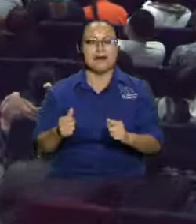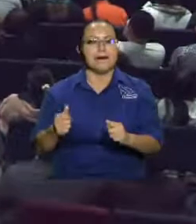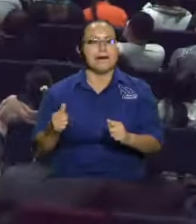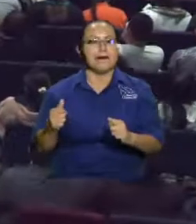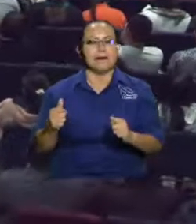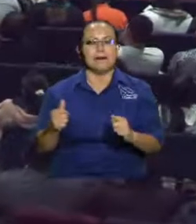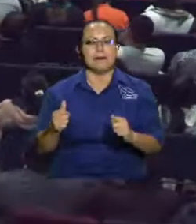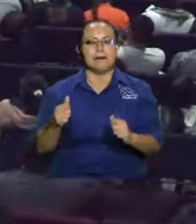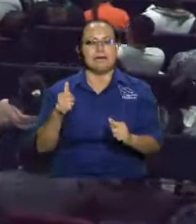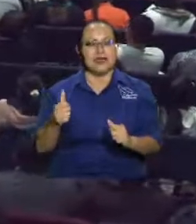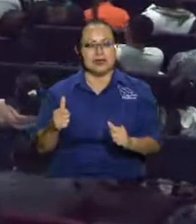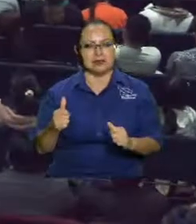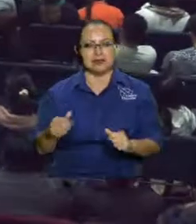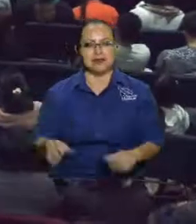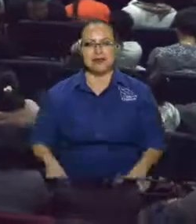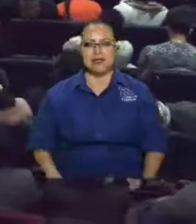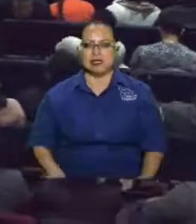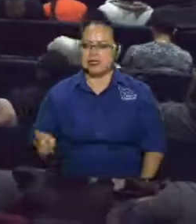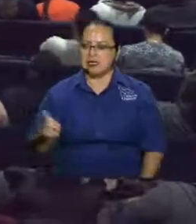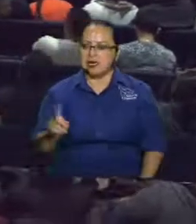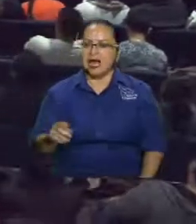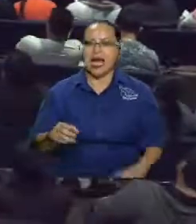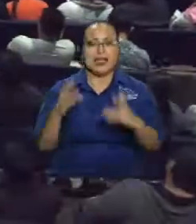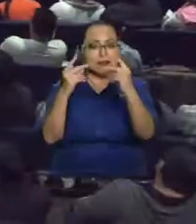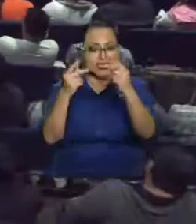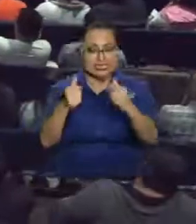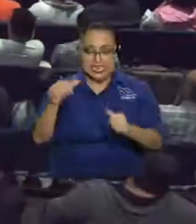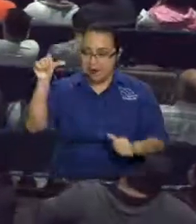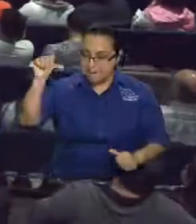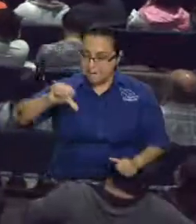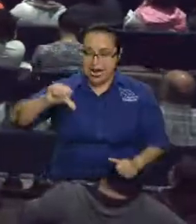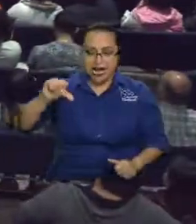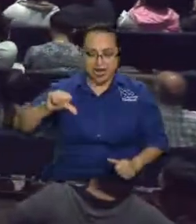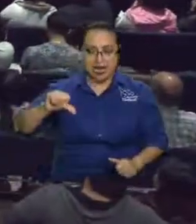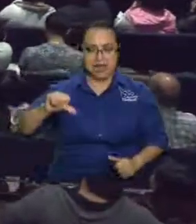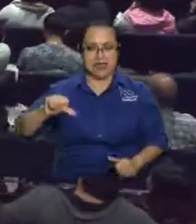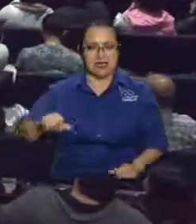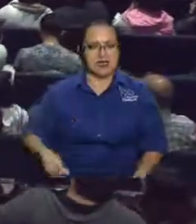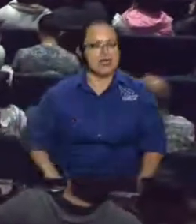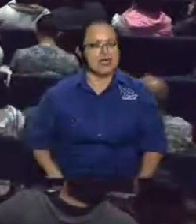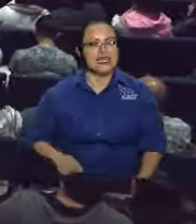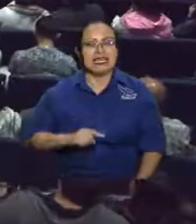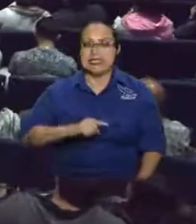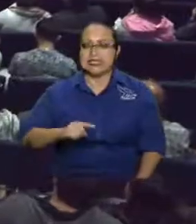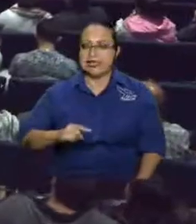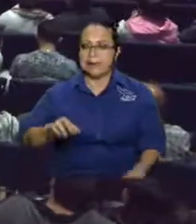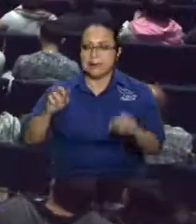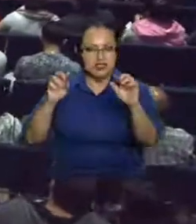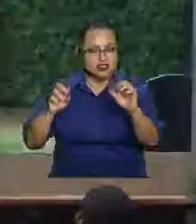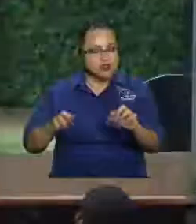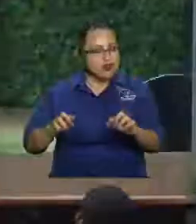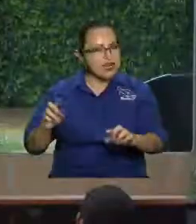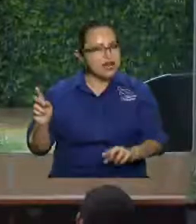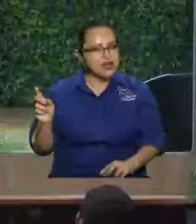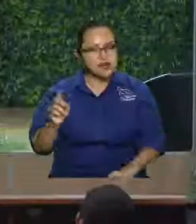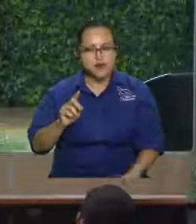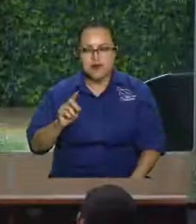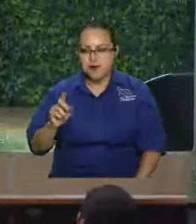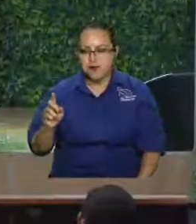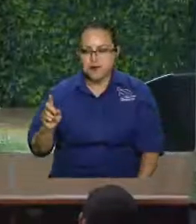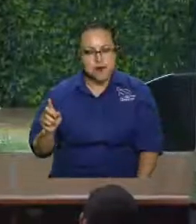pero aunque estas están íntimamente vinculadas, si una persona no administra bien, que esa persona no